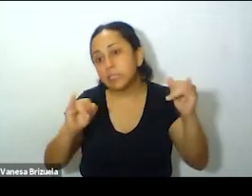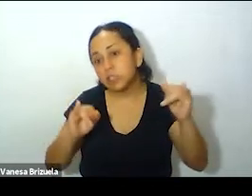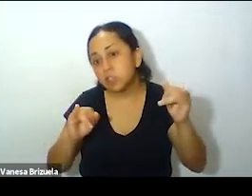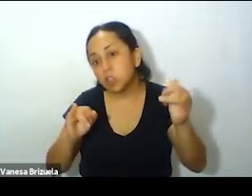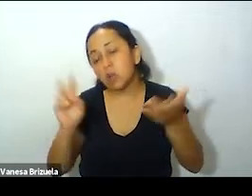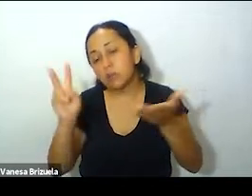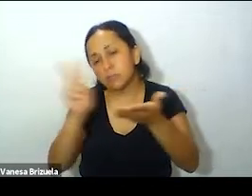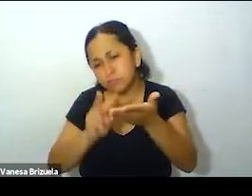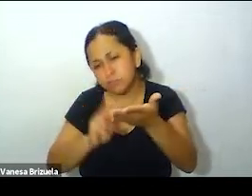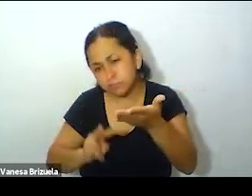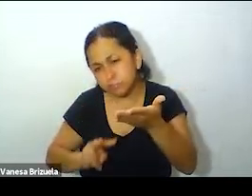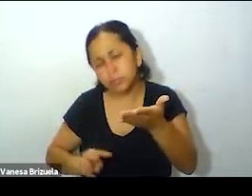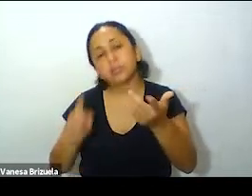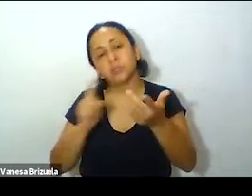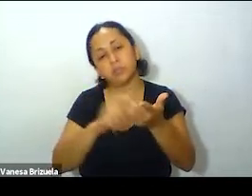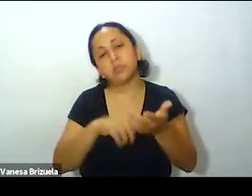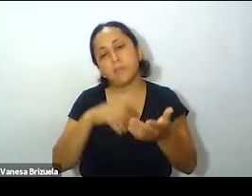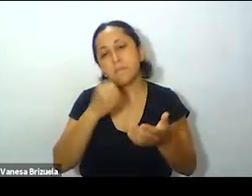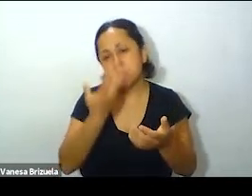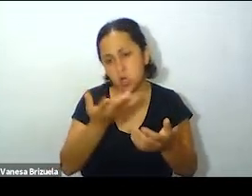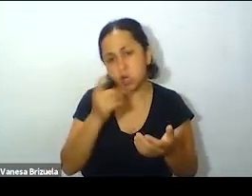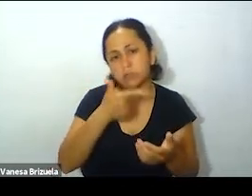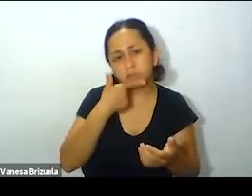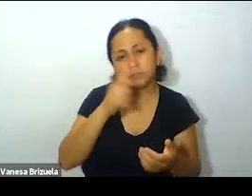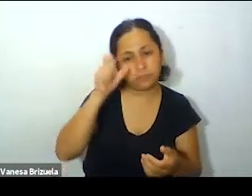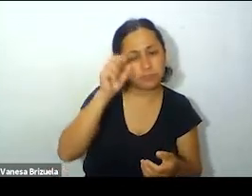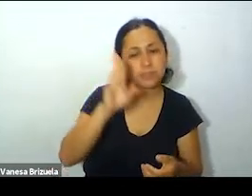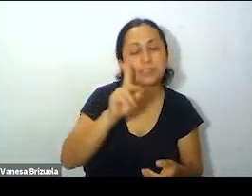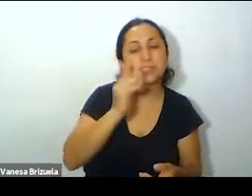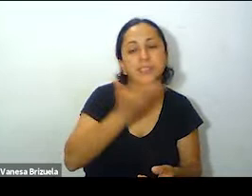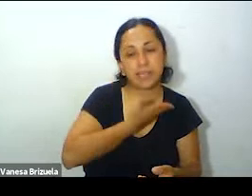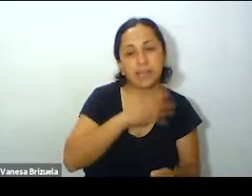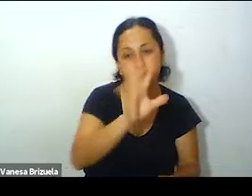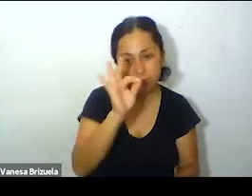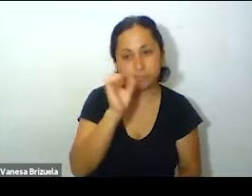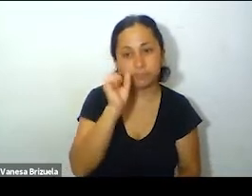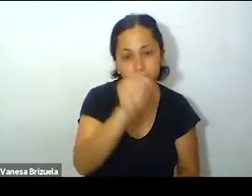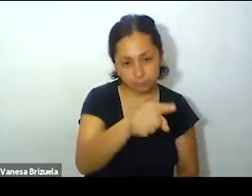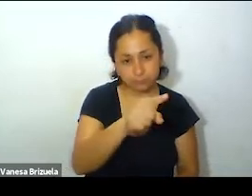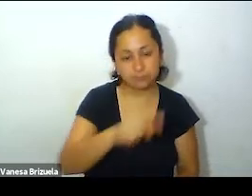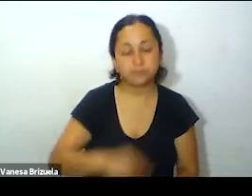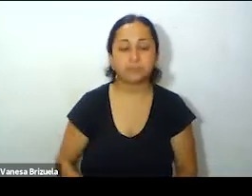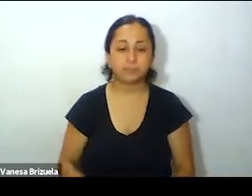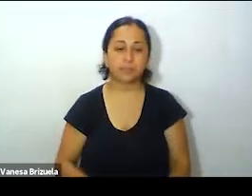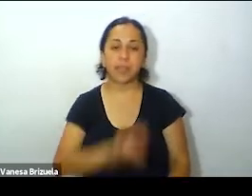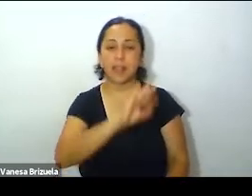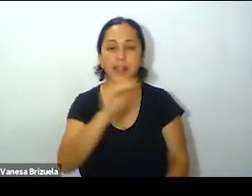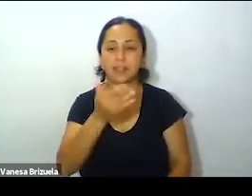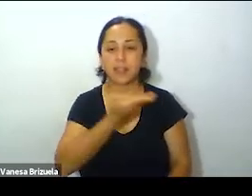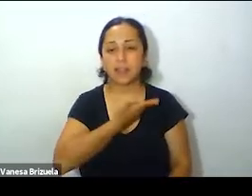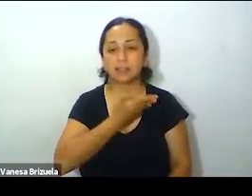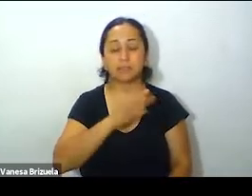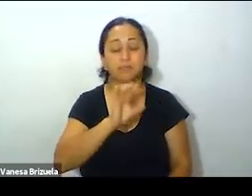un aviso con mucha información, nos conviene quizás elegir una tipografía serif